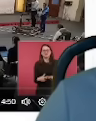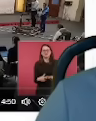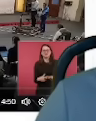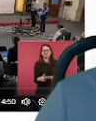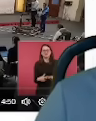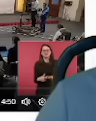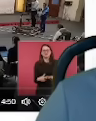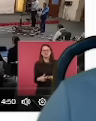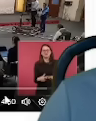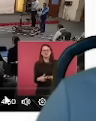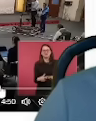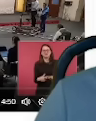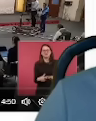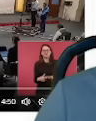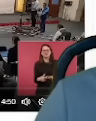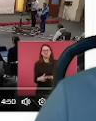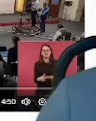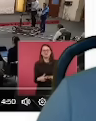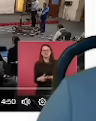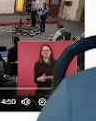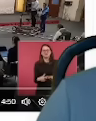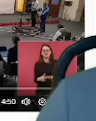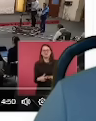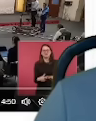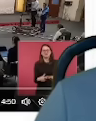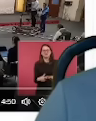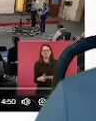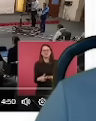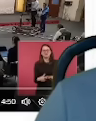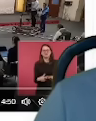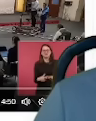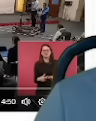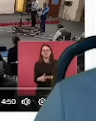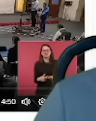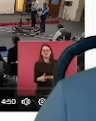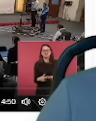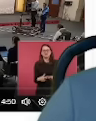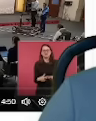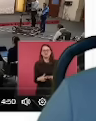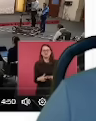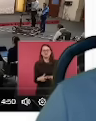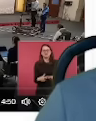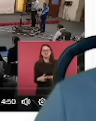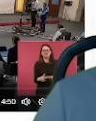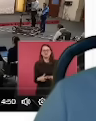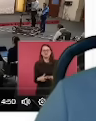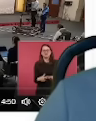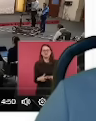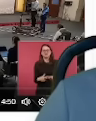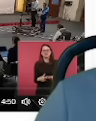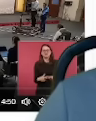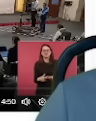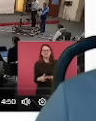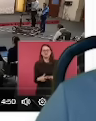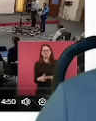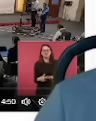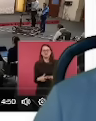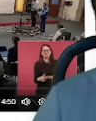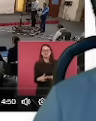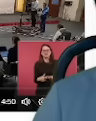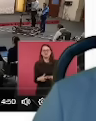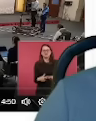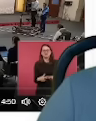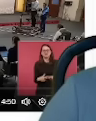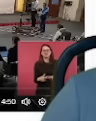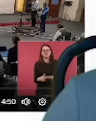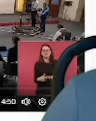presidente López Obrador. Escuchemos un poquito de lo que hoy sucedió en la mañanera. Fue Reinaide